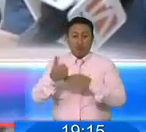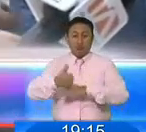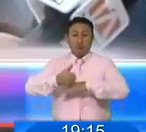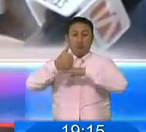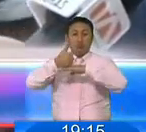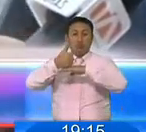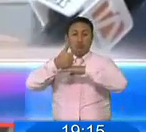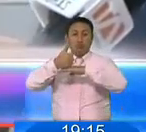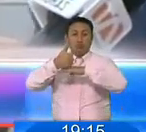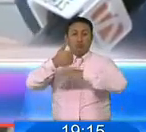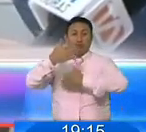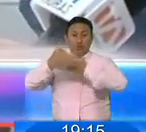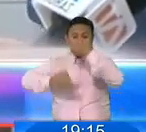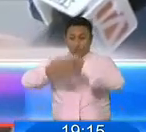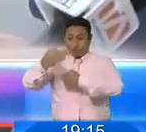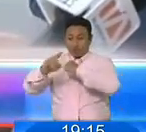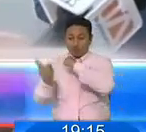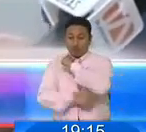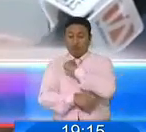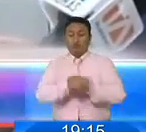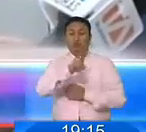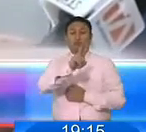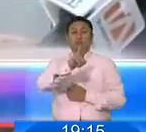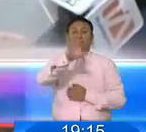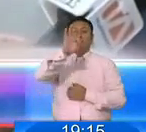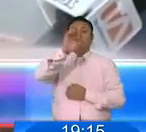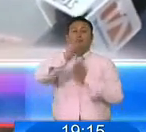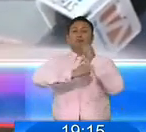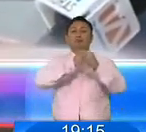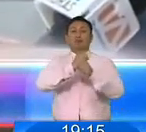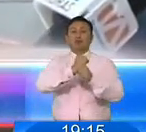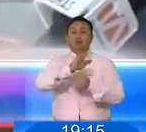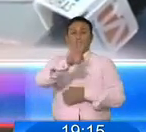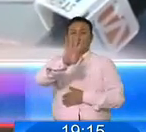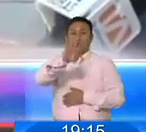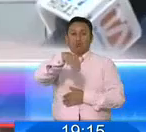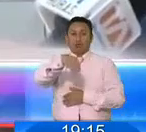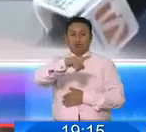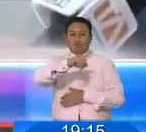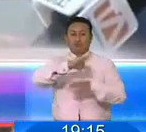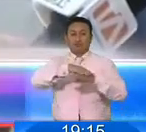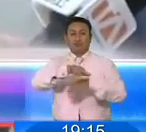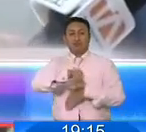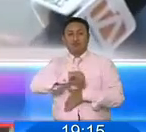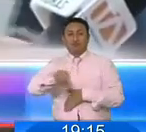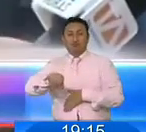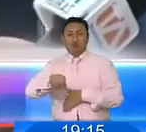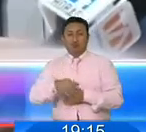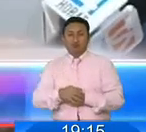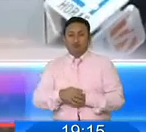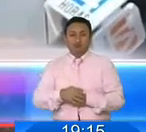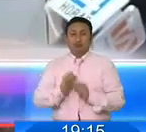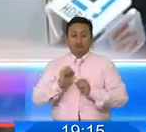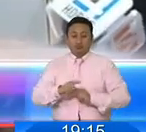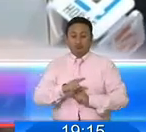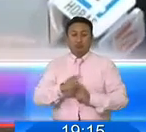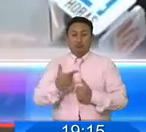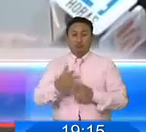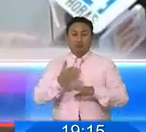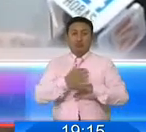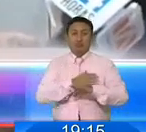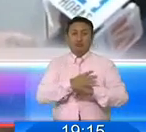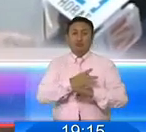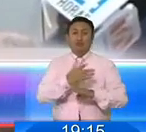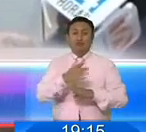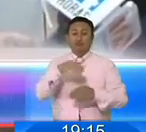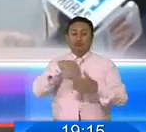garantías penales a 29 años cuatro meses delito de violación que fue obviamente realizado dentro de